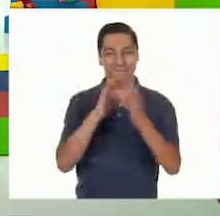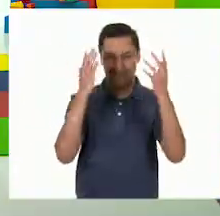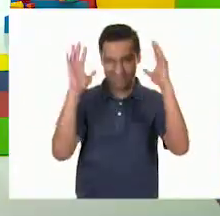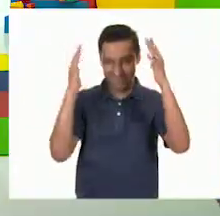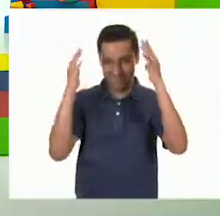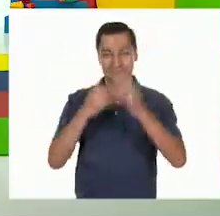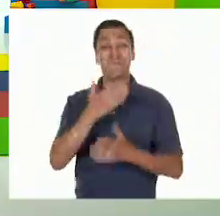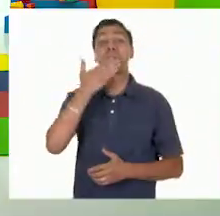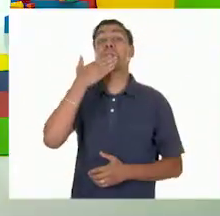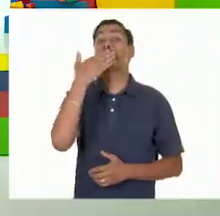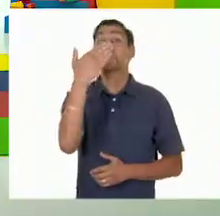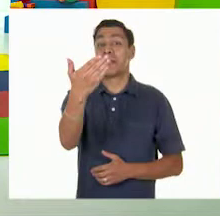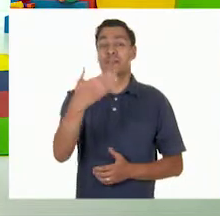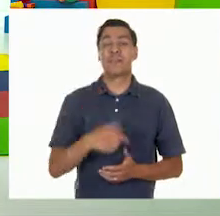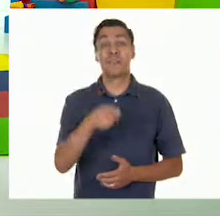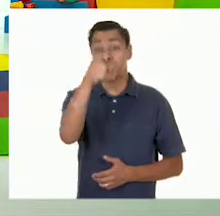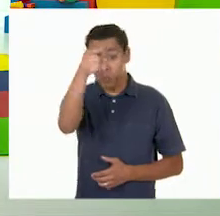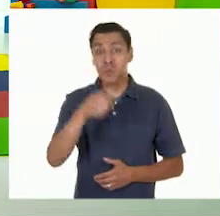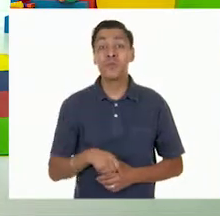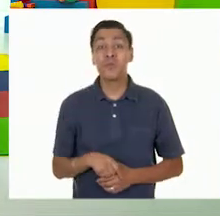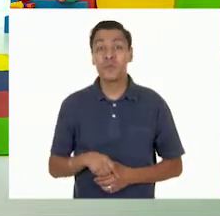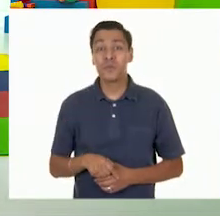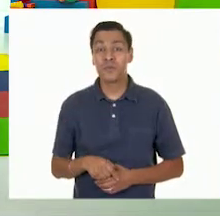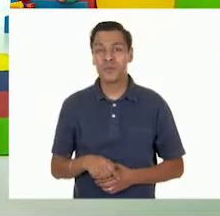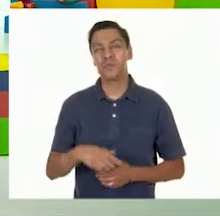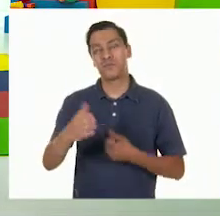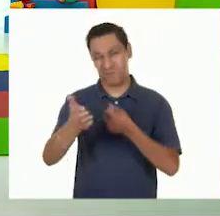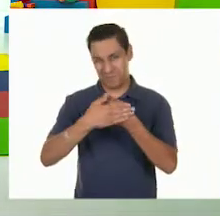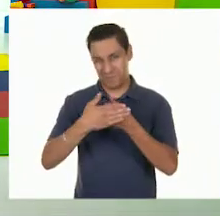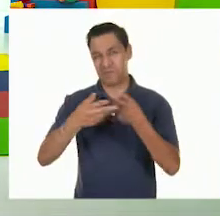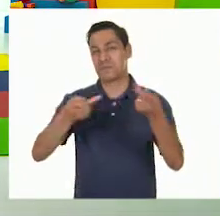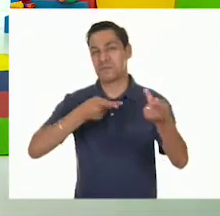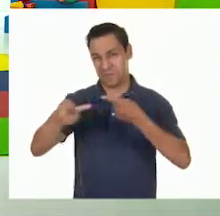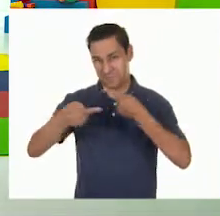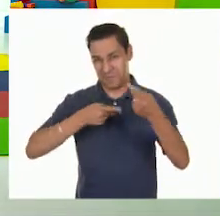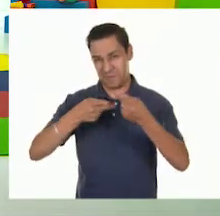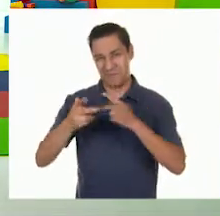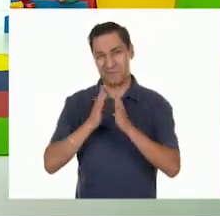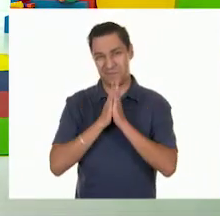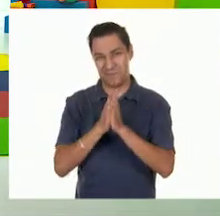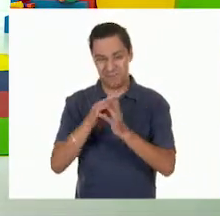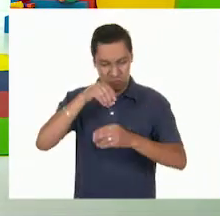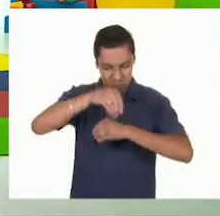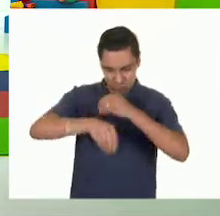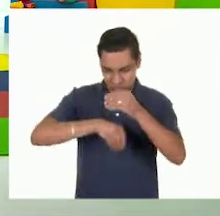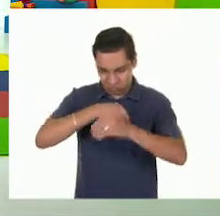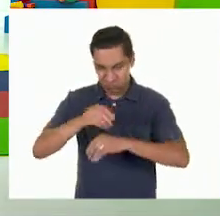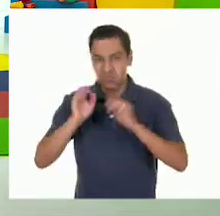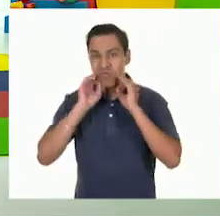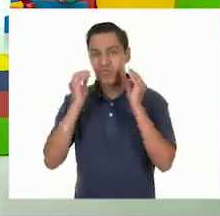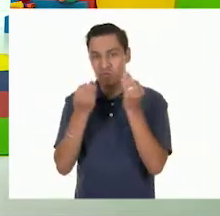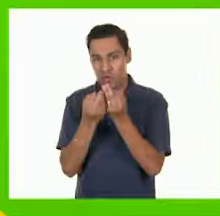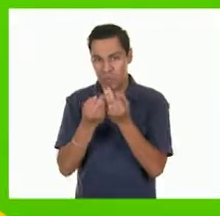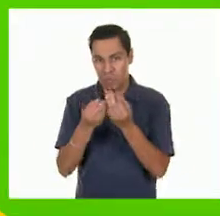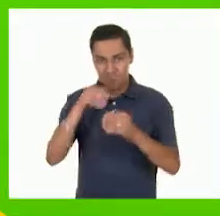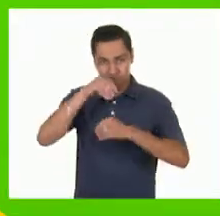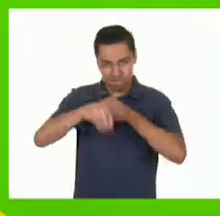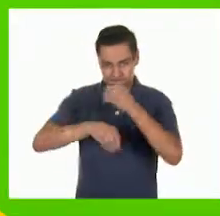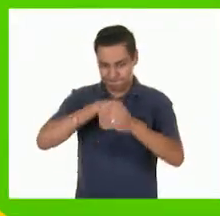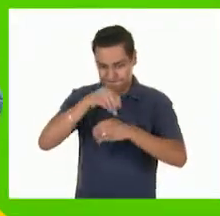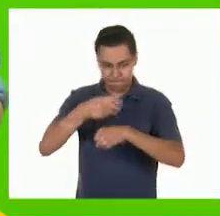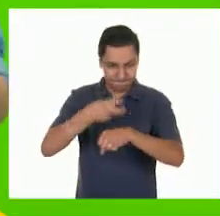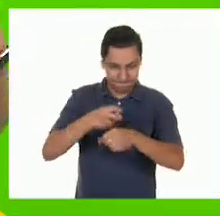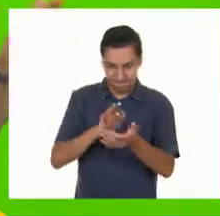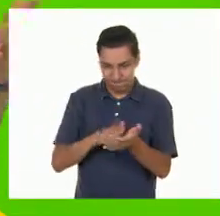y encaja no te preocupes si no terminas te puedes terminarlo con calma más adelante además